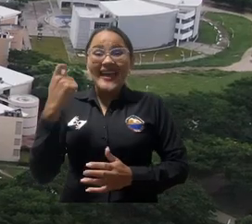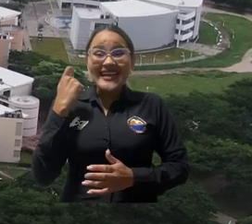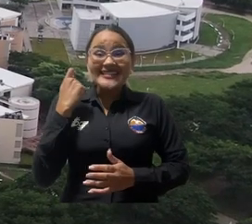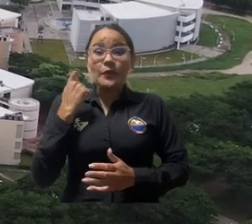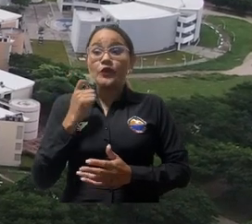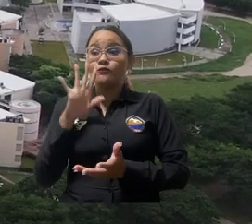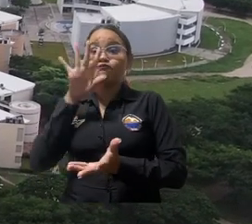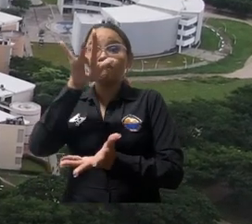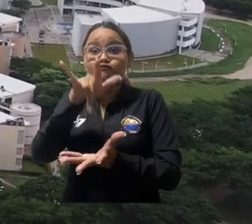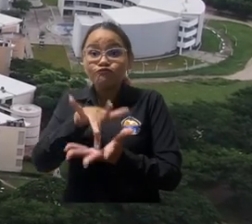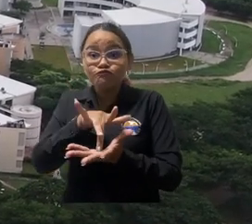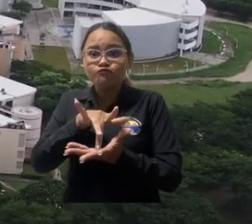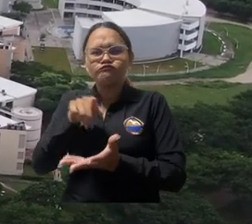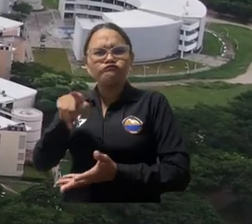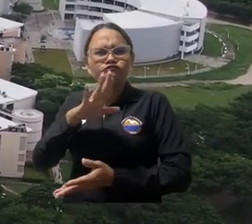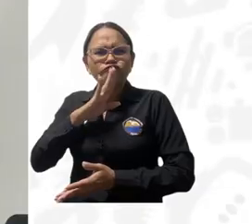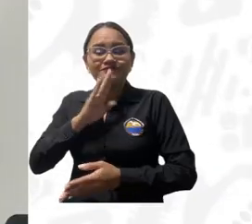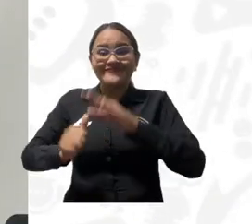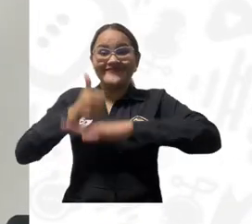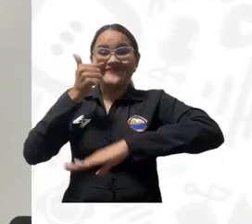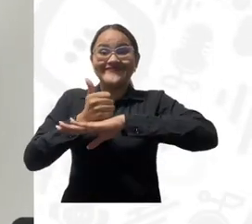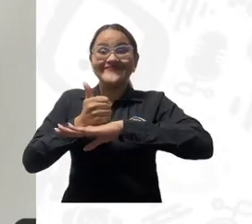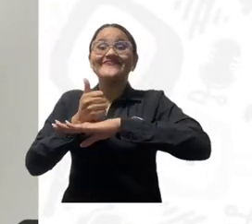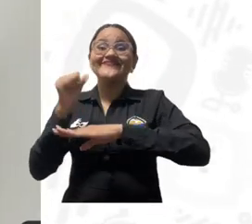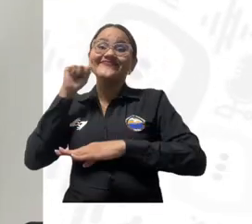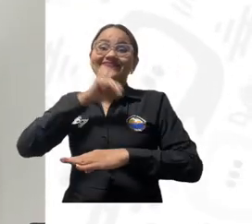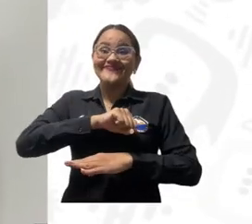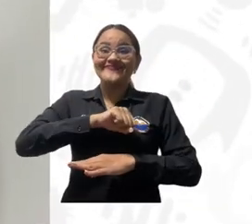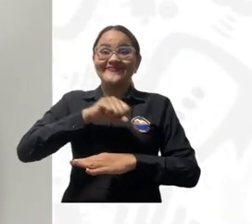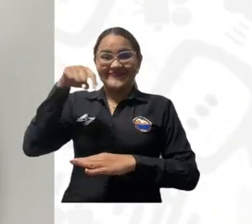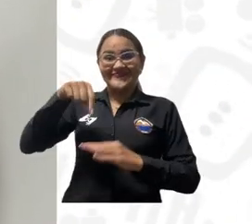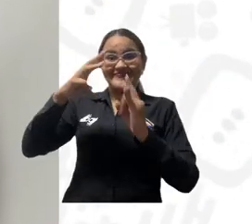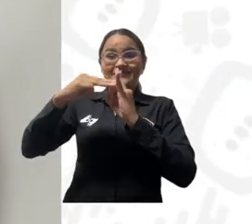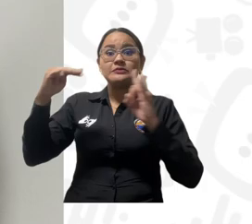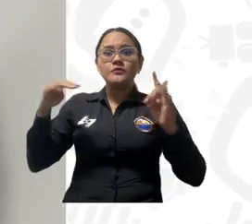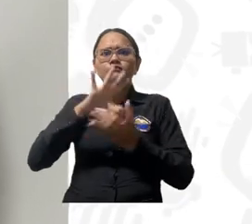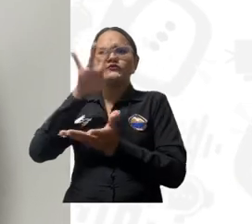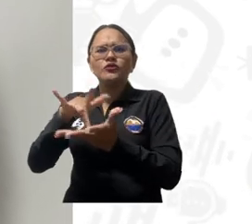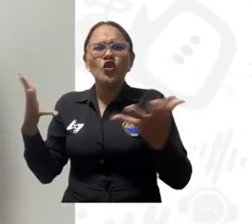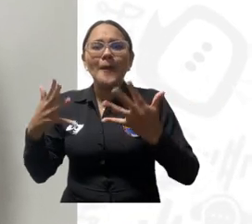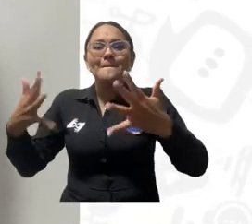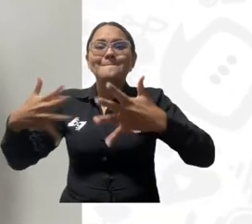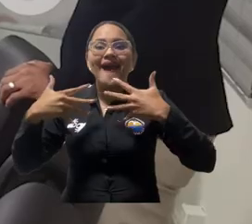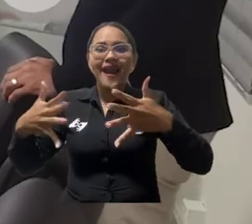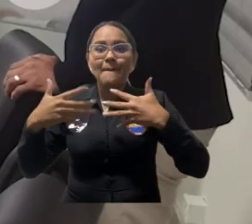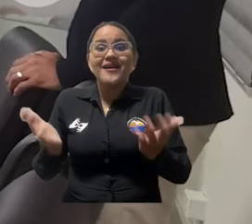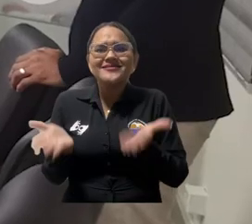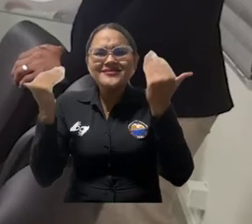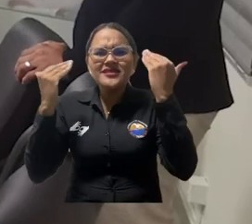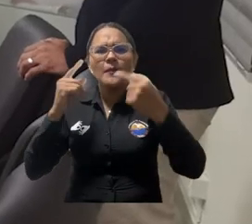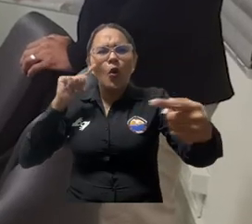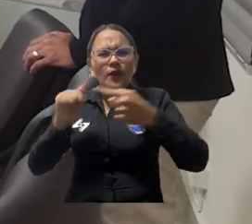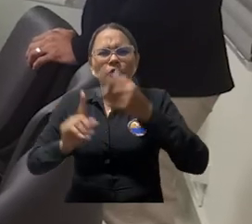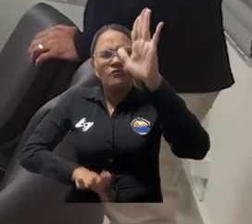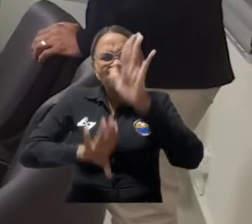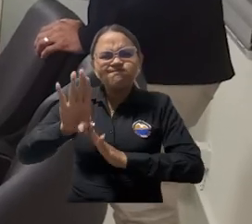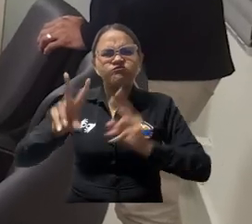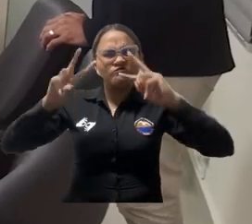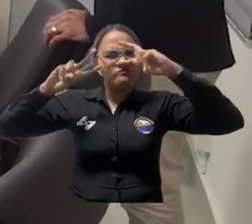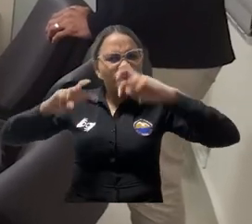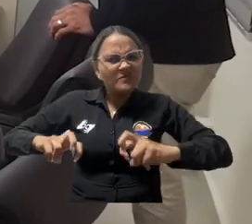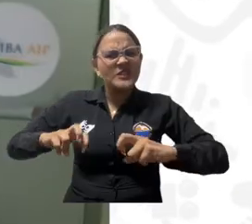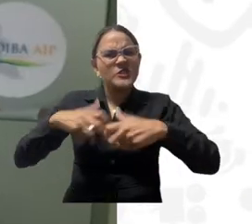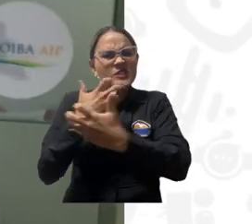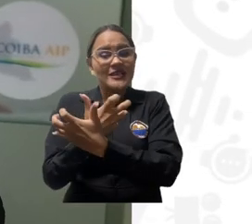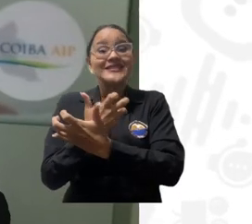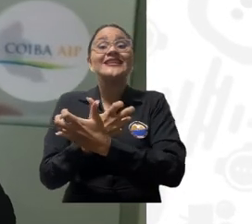La reciente visita a Ciudad de Panamá del rector de la Universidad del Magdalena, Dr. Pablo Vera, arrojó frutos importantes en favor de avances